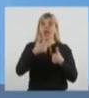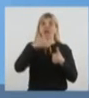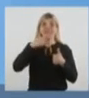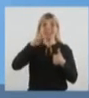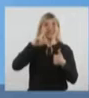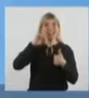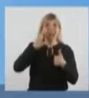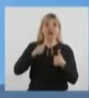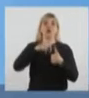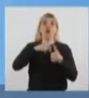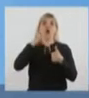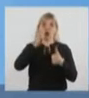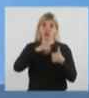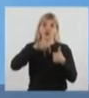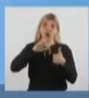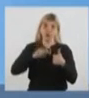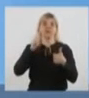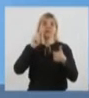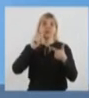AstraZeneca en la Universidad de Oxford, el segundo fue